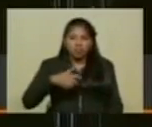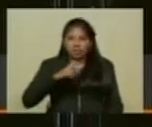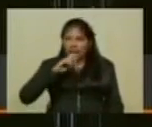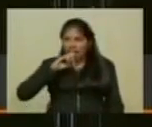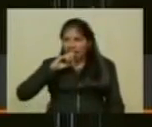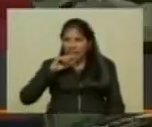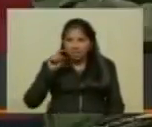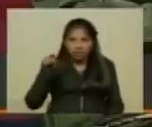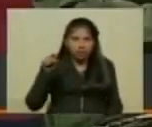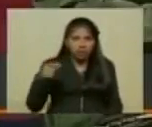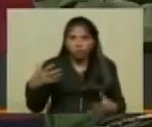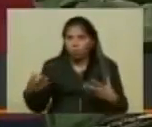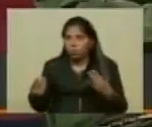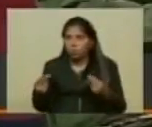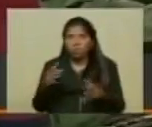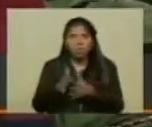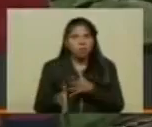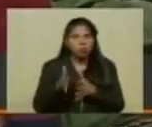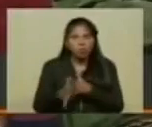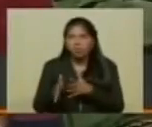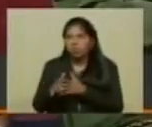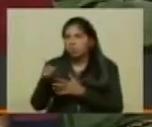para que intrigaran y especularan.